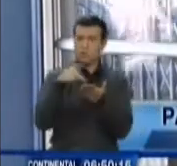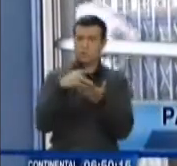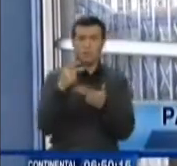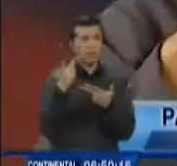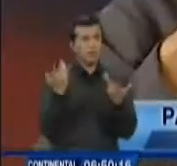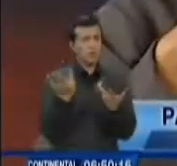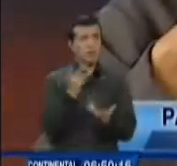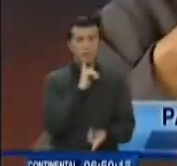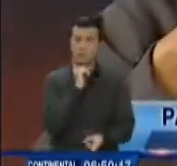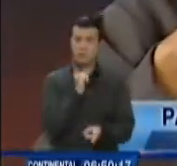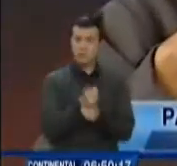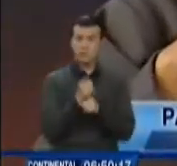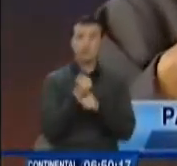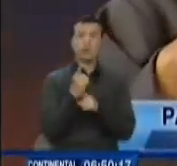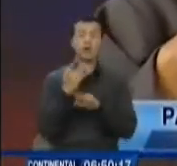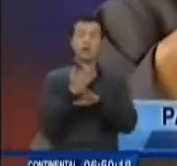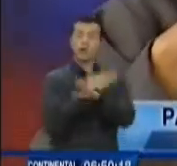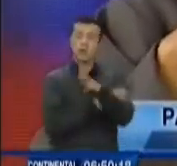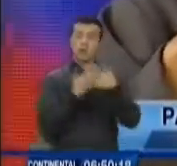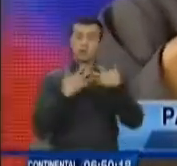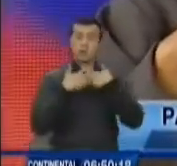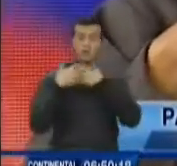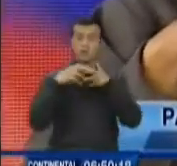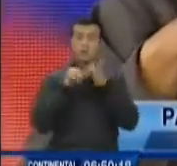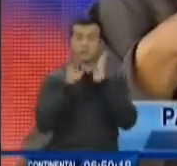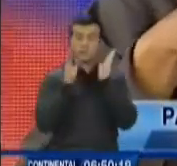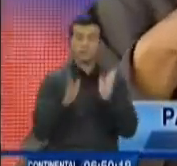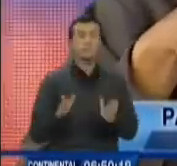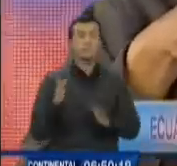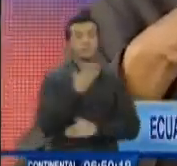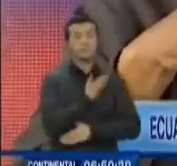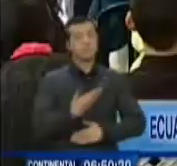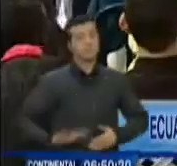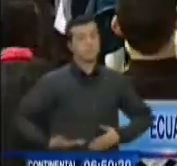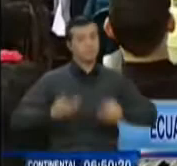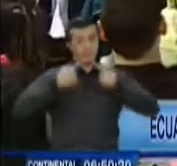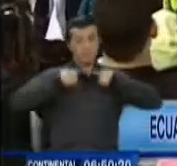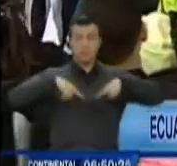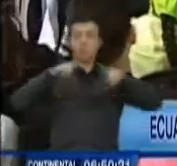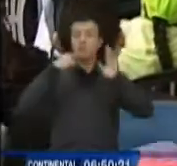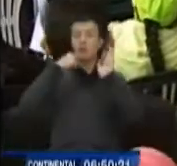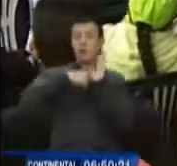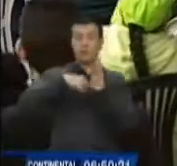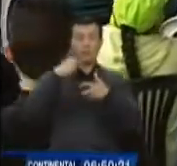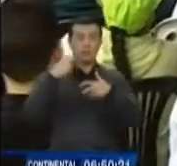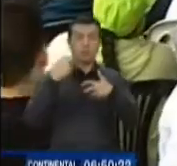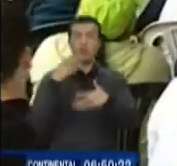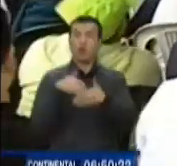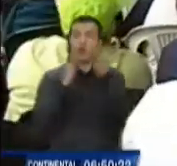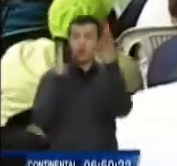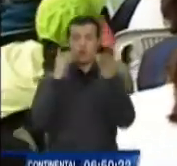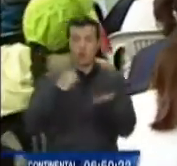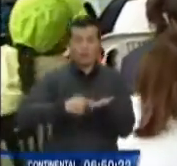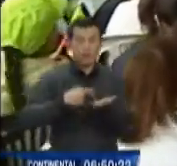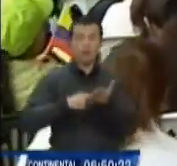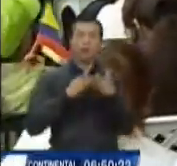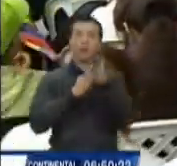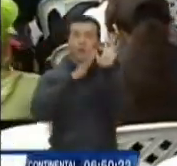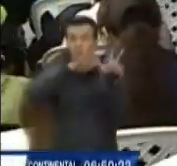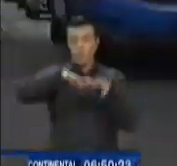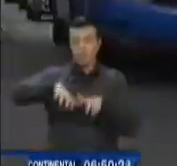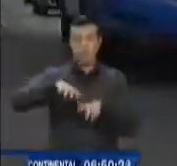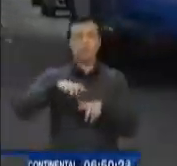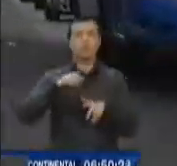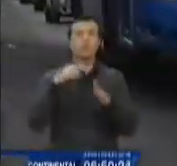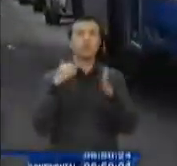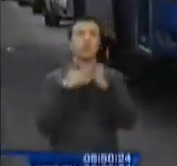la ciudadanía. Durante el último enlace ciudadano, el mandatario advirtió que esto no genere impacto en sectores como el camaronero, pesquero, artesanal o la agricultura,